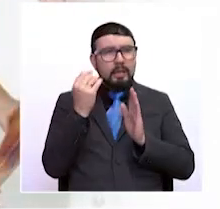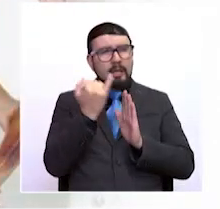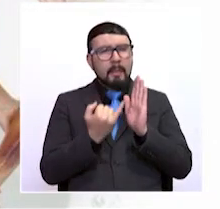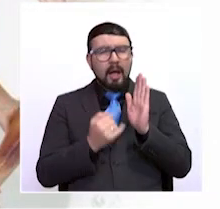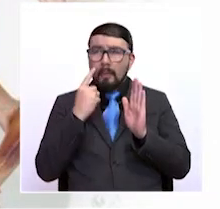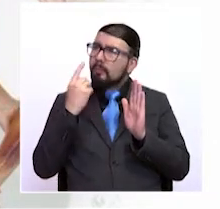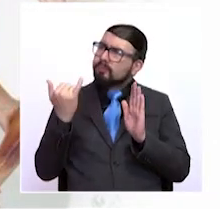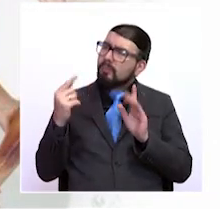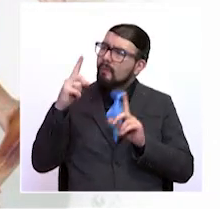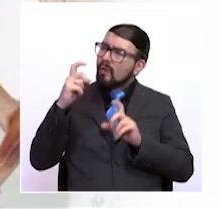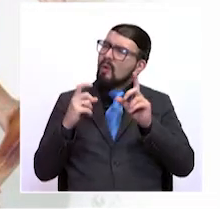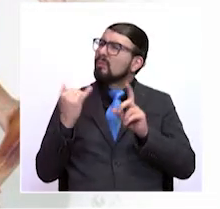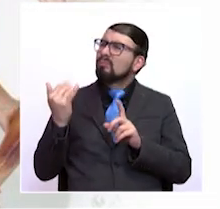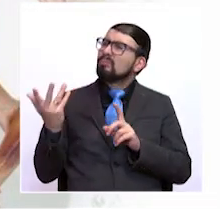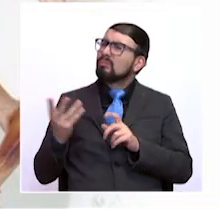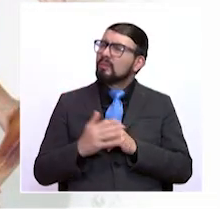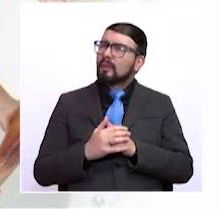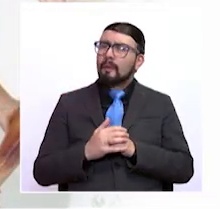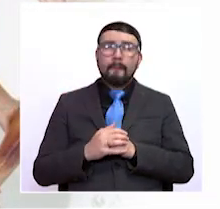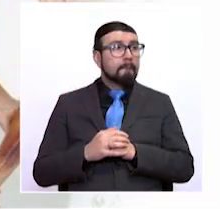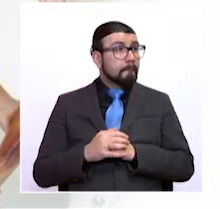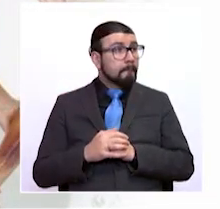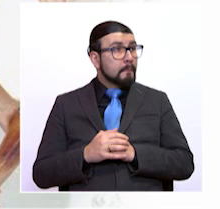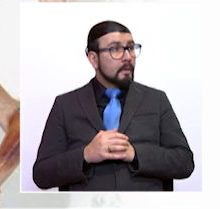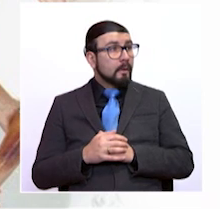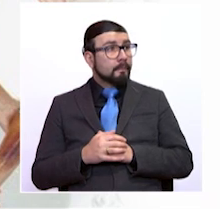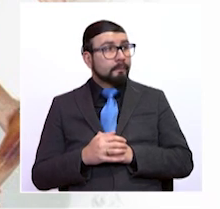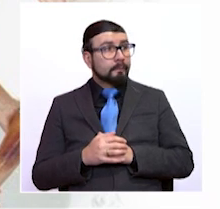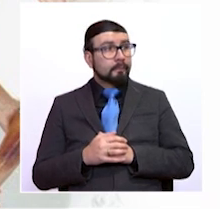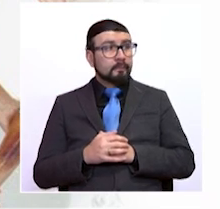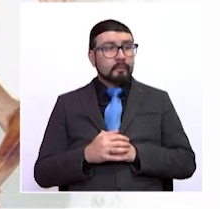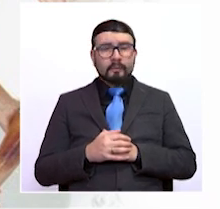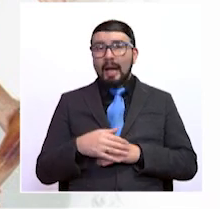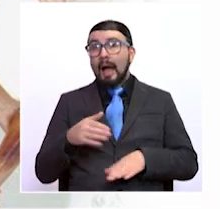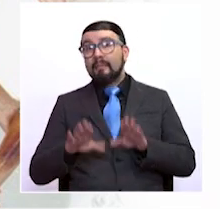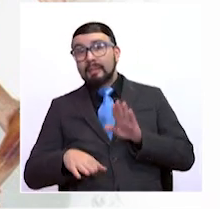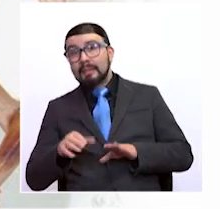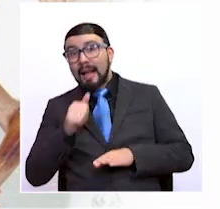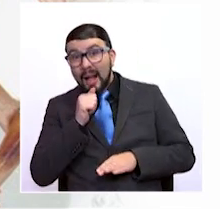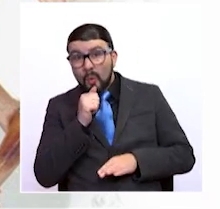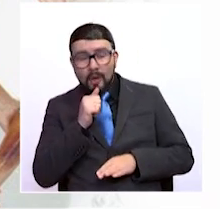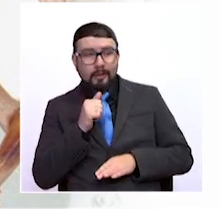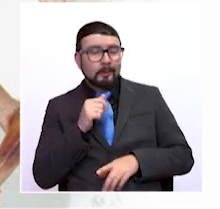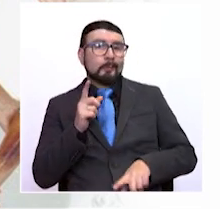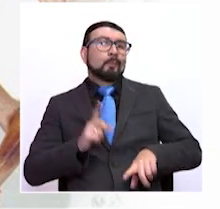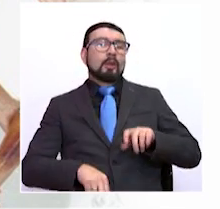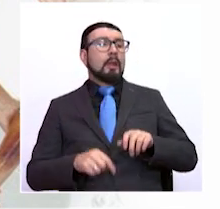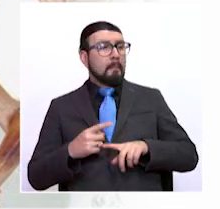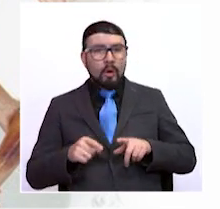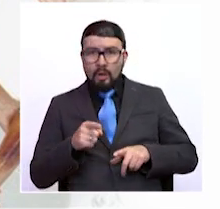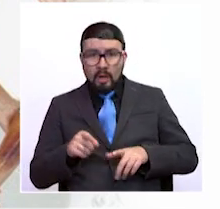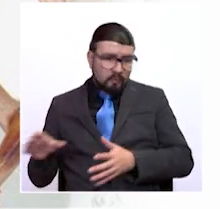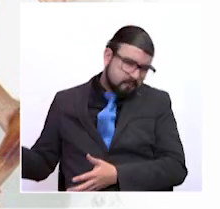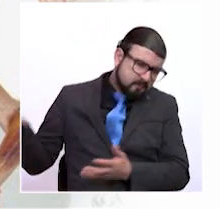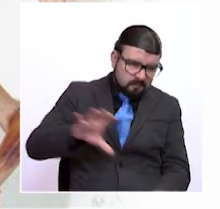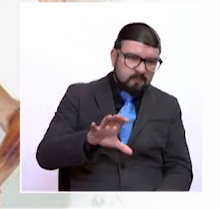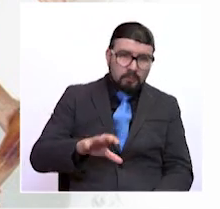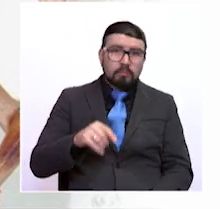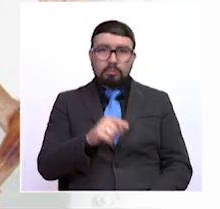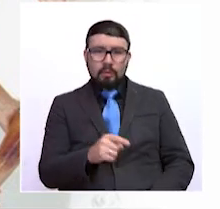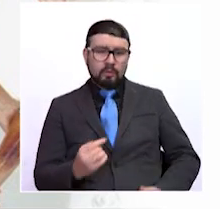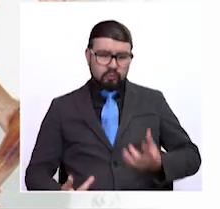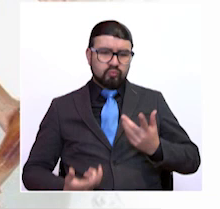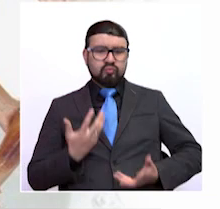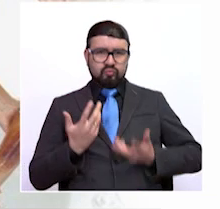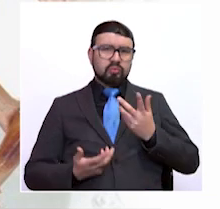estaban ahí. Eso. Entonces, a veces el agua no la podemos utilizar, pero para apagar en sí, el fuego sí la